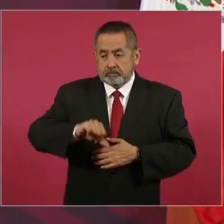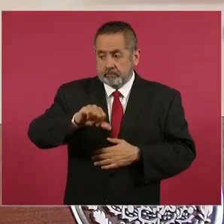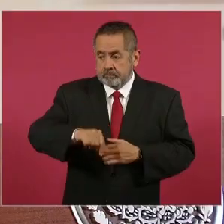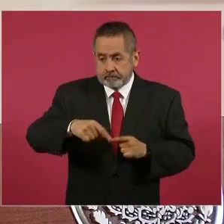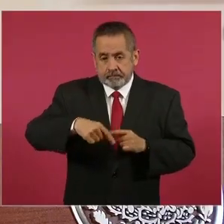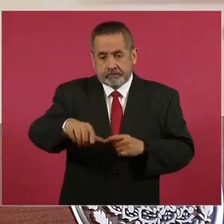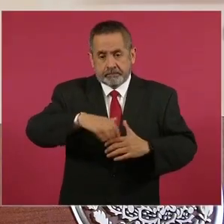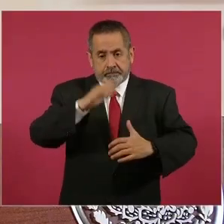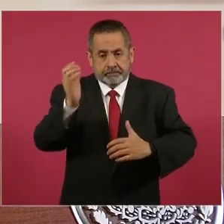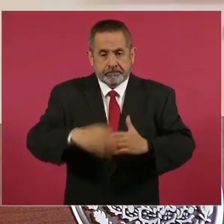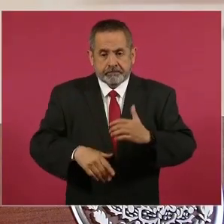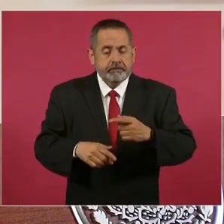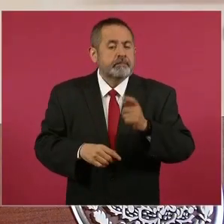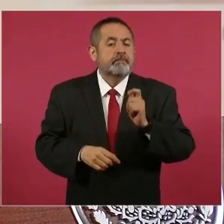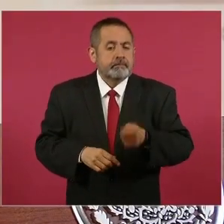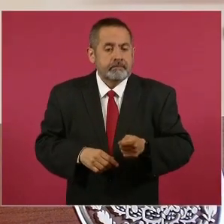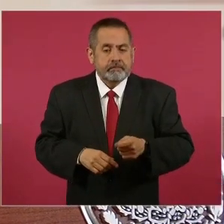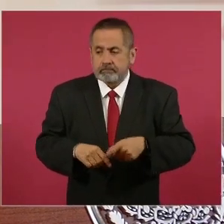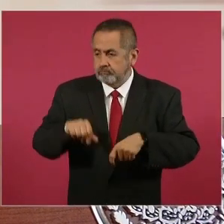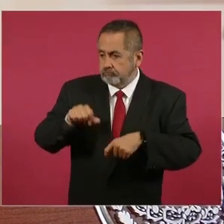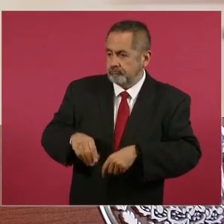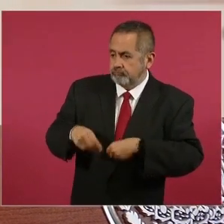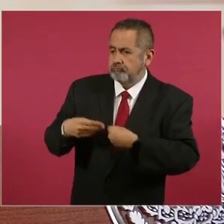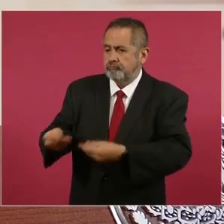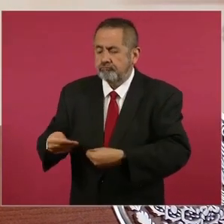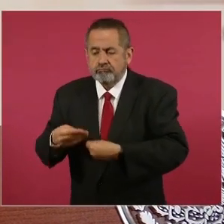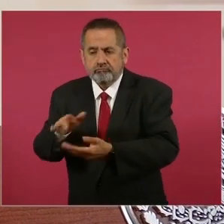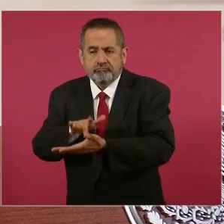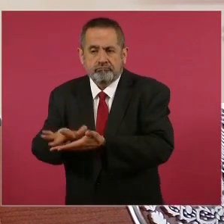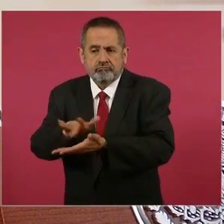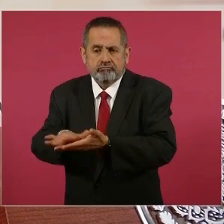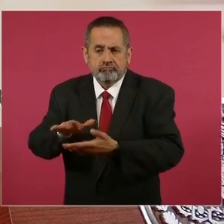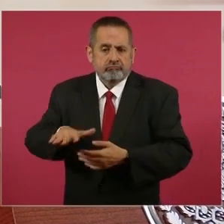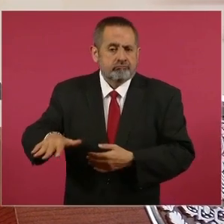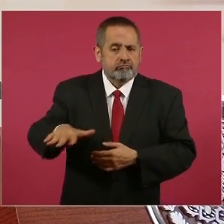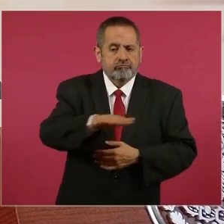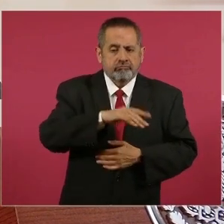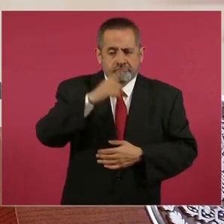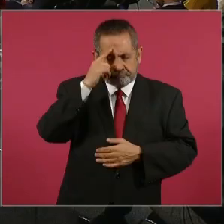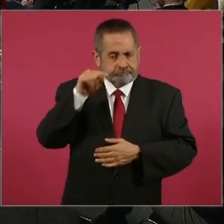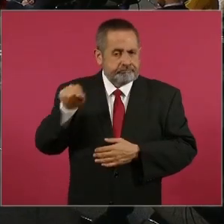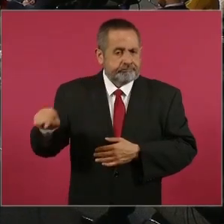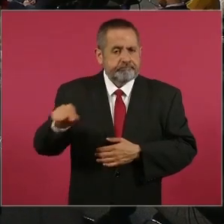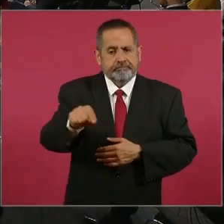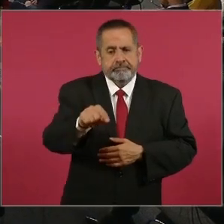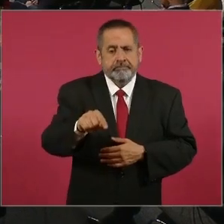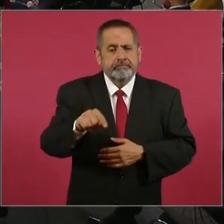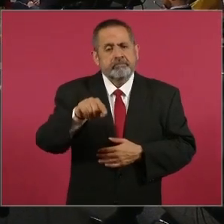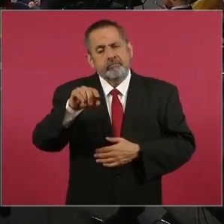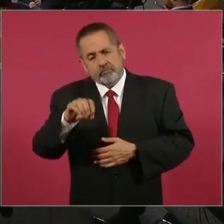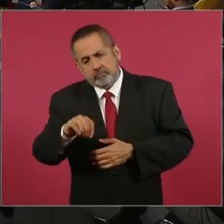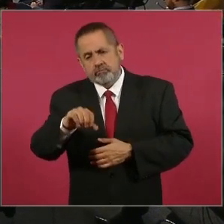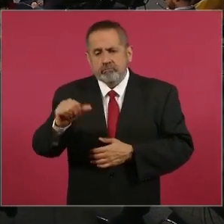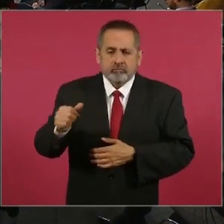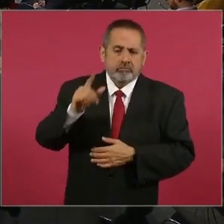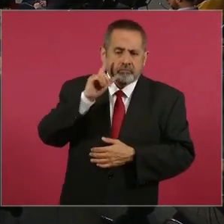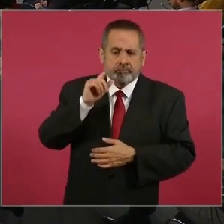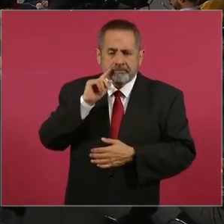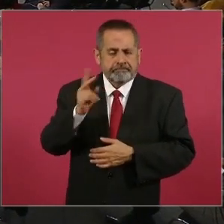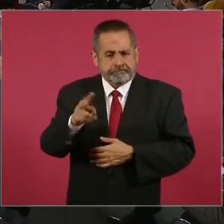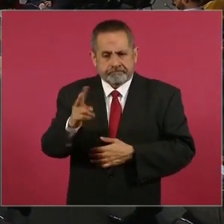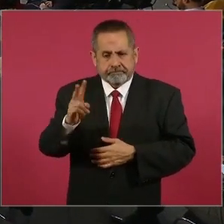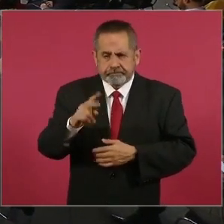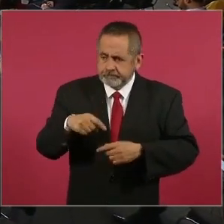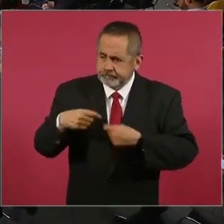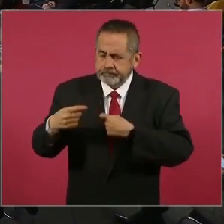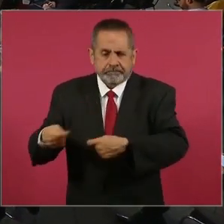termina de entregar apoyos a hoy o mañana creo